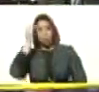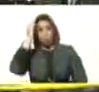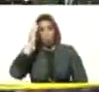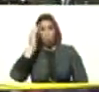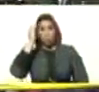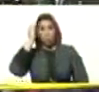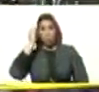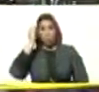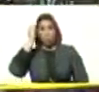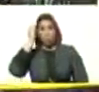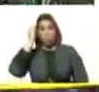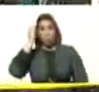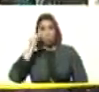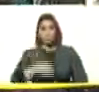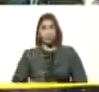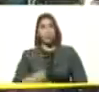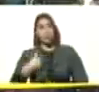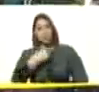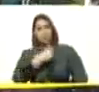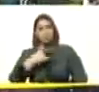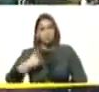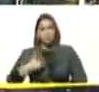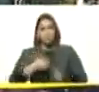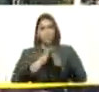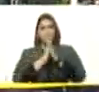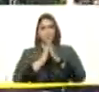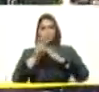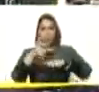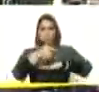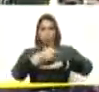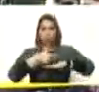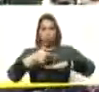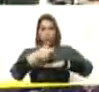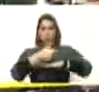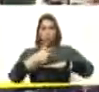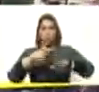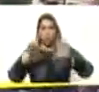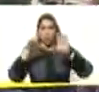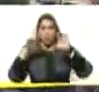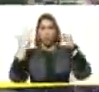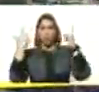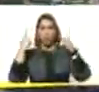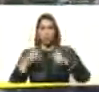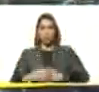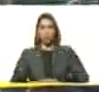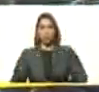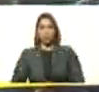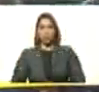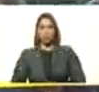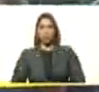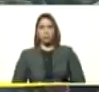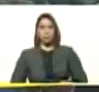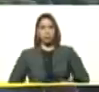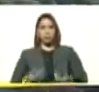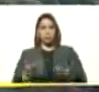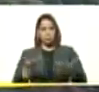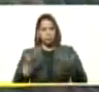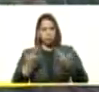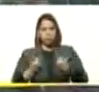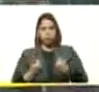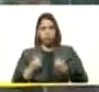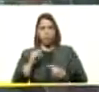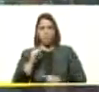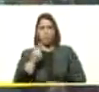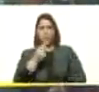Conciencia. Yo quisiera que el gobernador de La Guaira me diera su opinión sobre esta